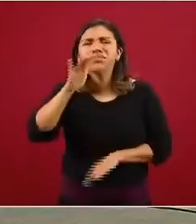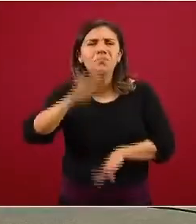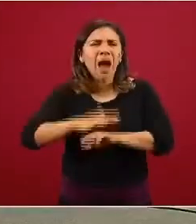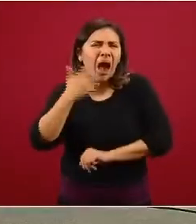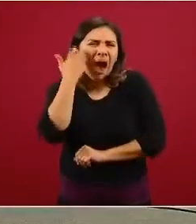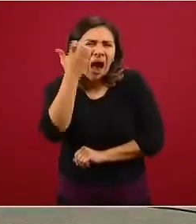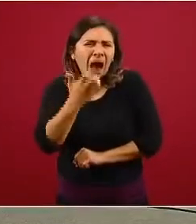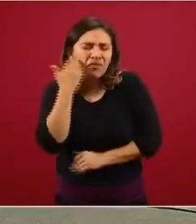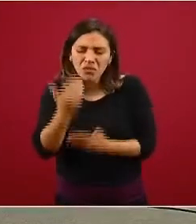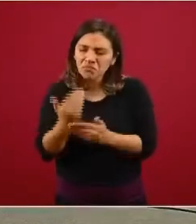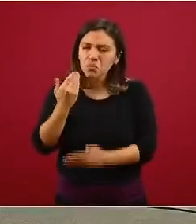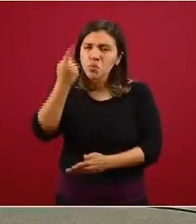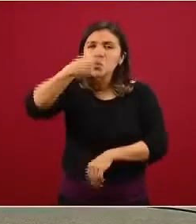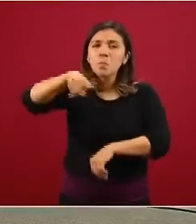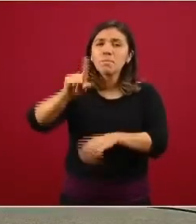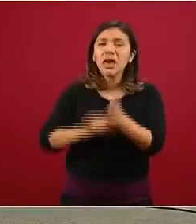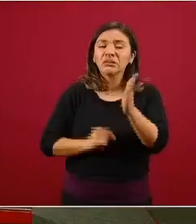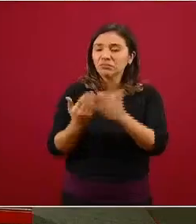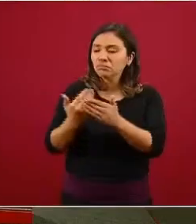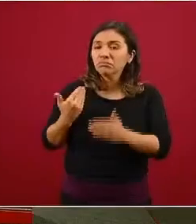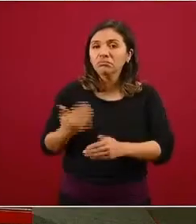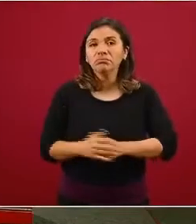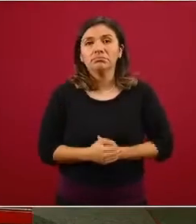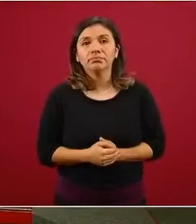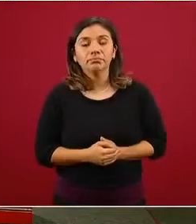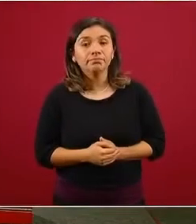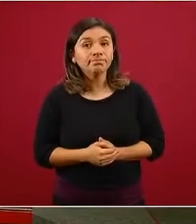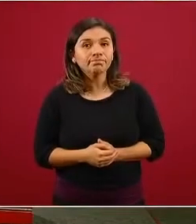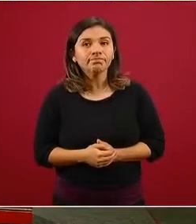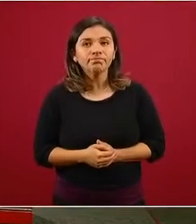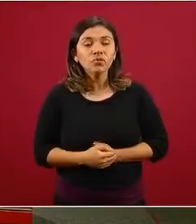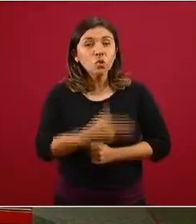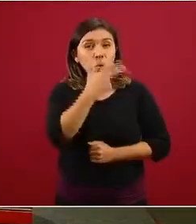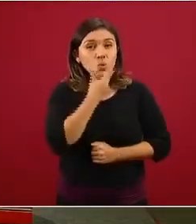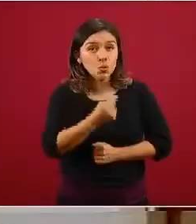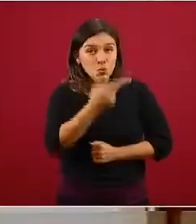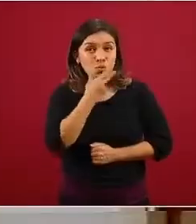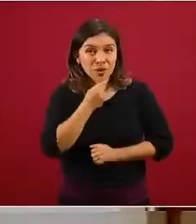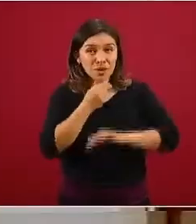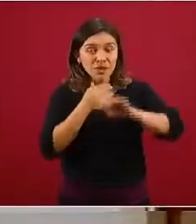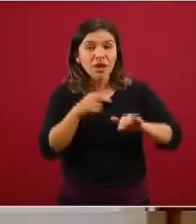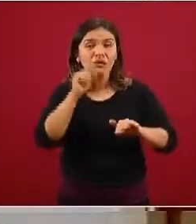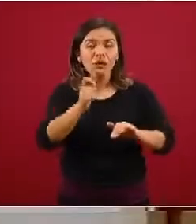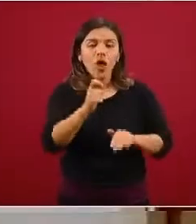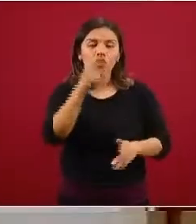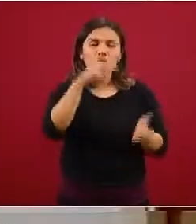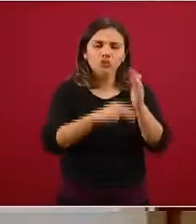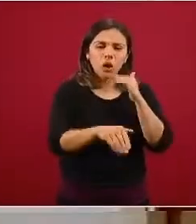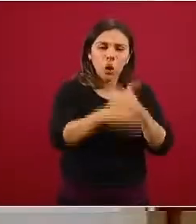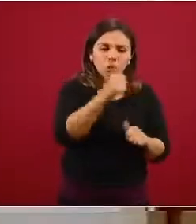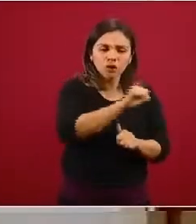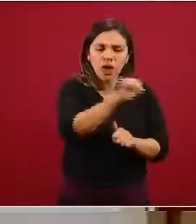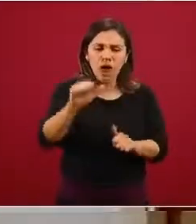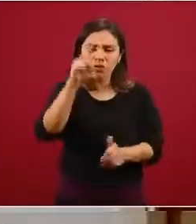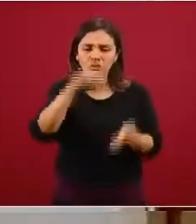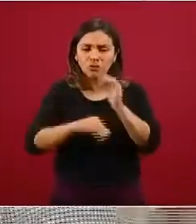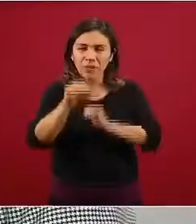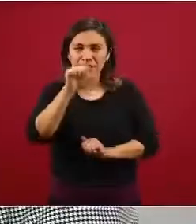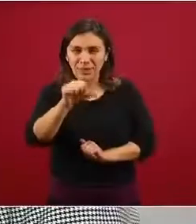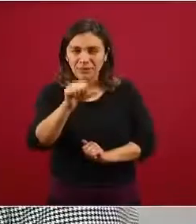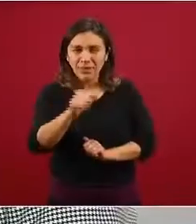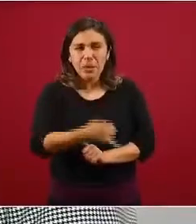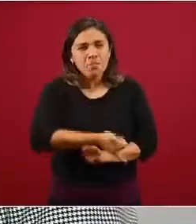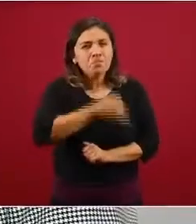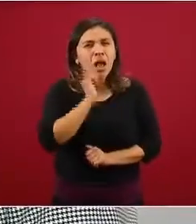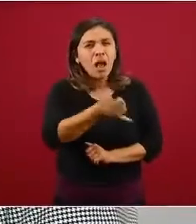excesiva durante el último mes. En hombres, Del 2011 al 2016,